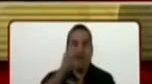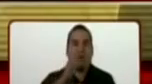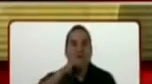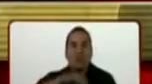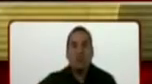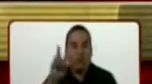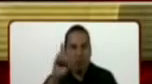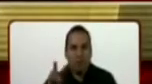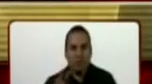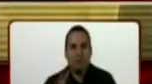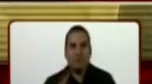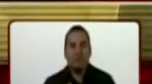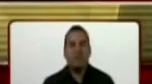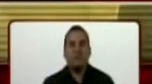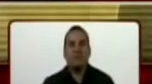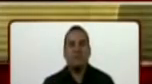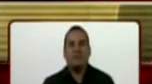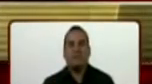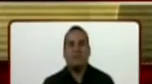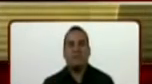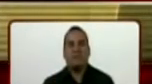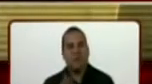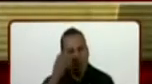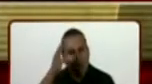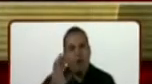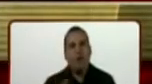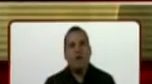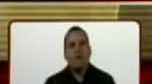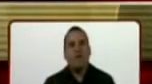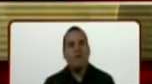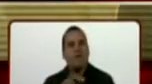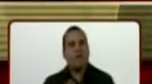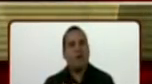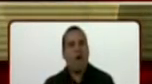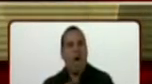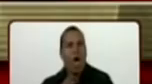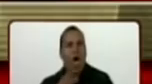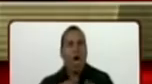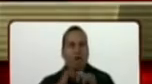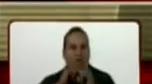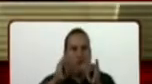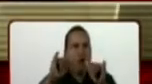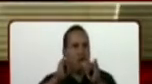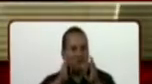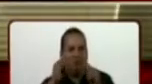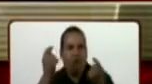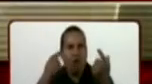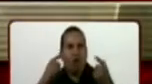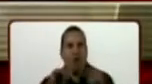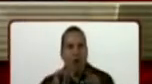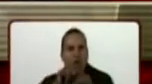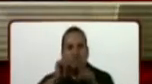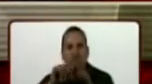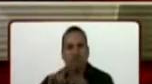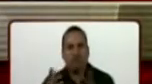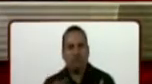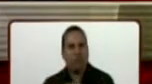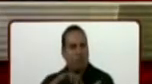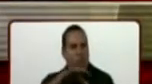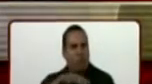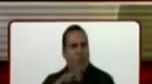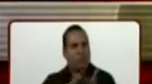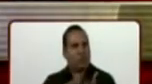historia electoral de Venezuela. Creo que por eso andan con esos comentarios destemplados, sobre todo relacionados con el estado